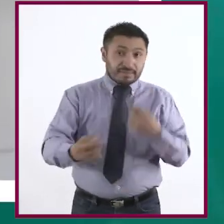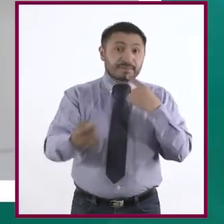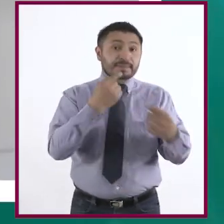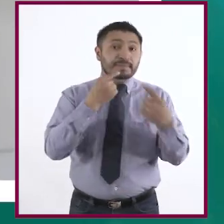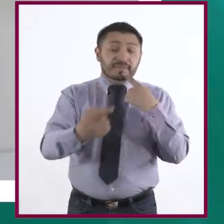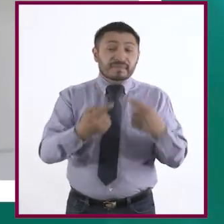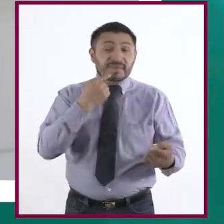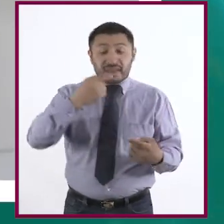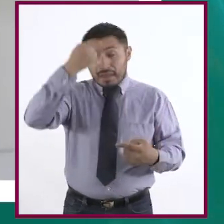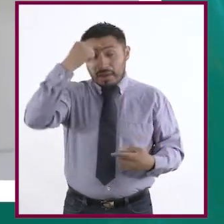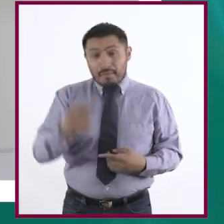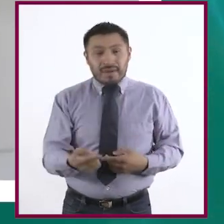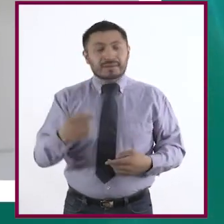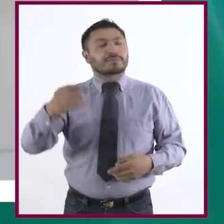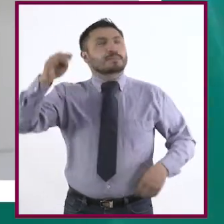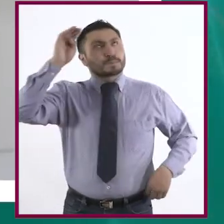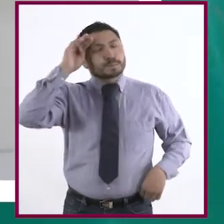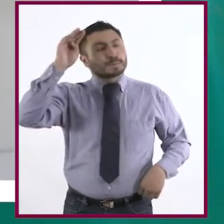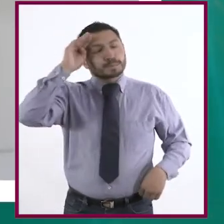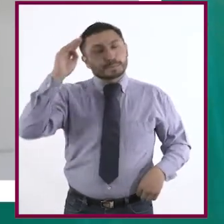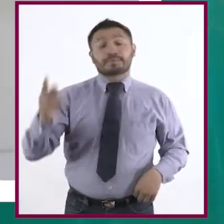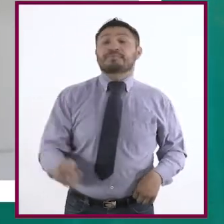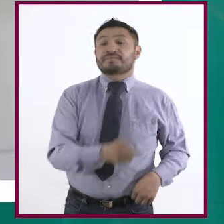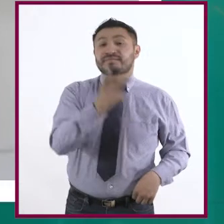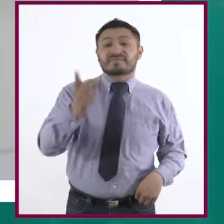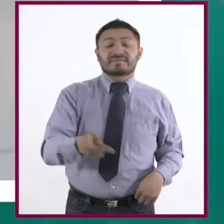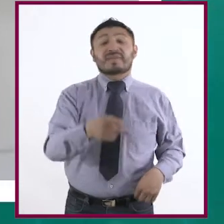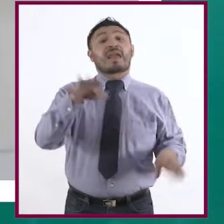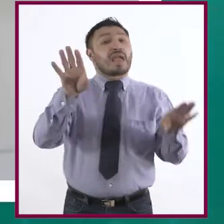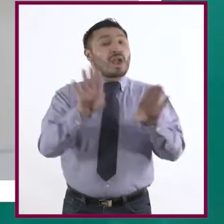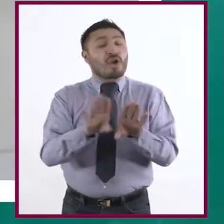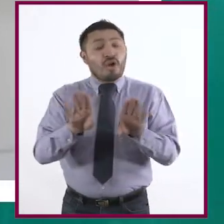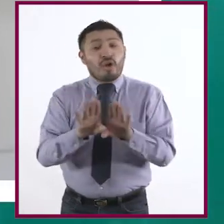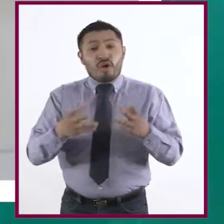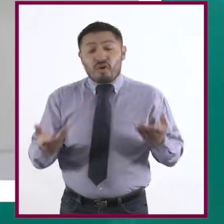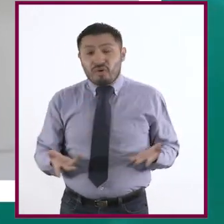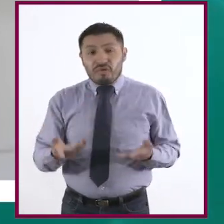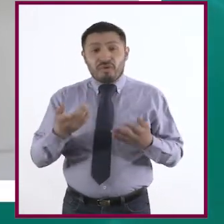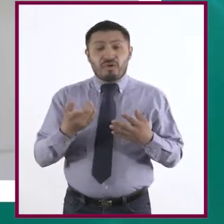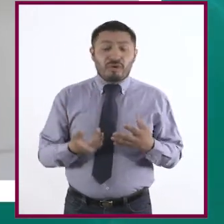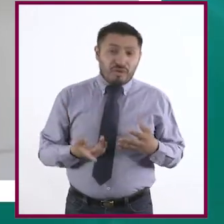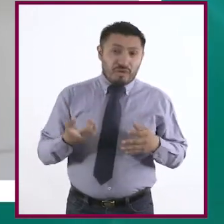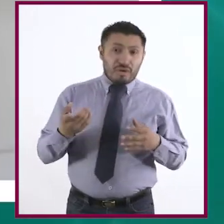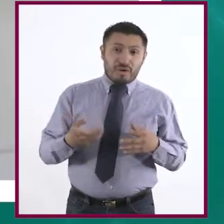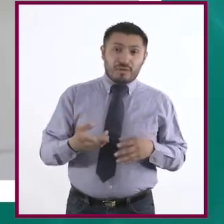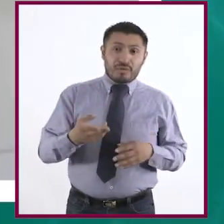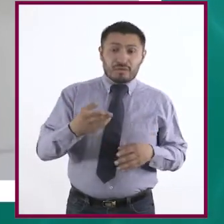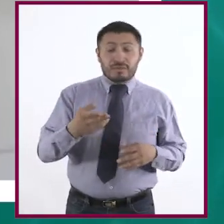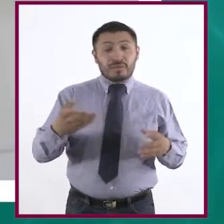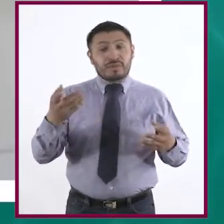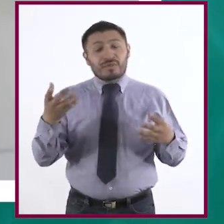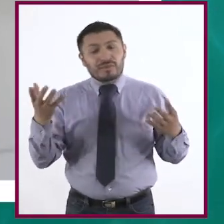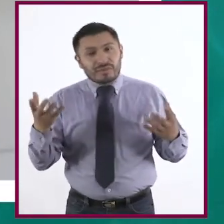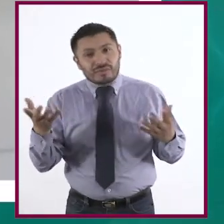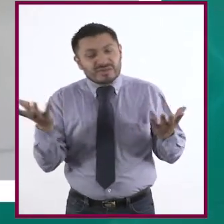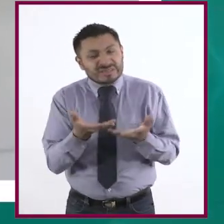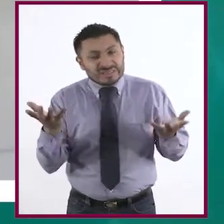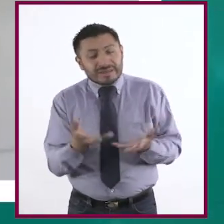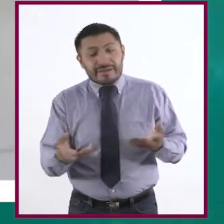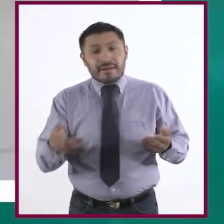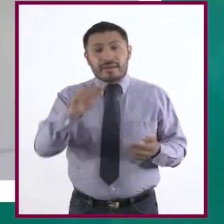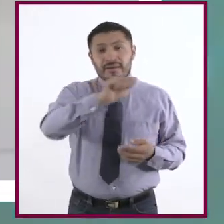va a permitir preguntarnos entonces, ¿cómo van a ser estas aplicaciones, ¿no? Más allá